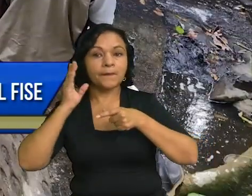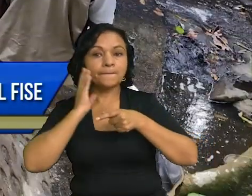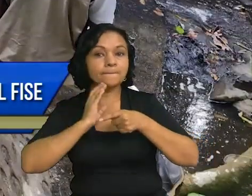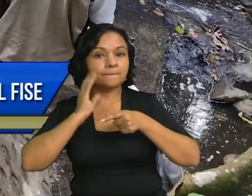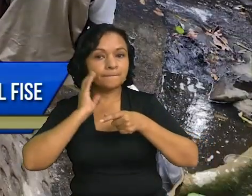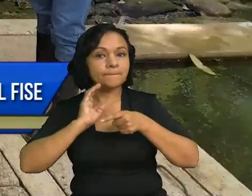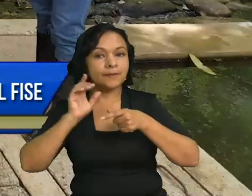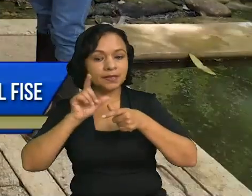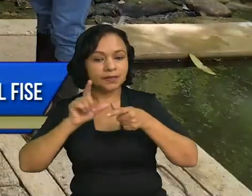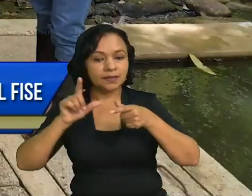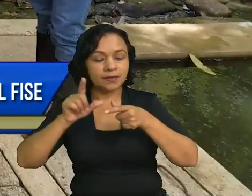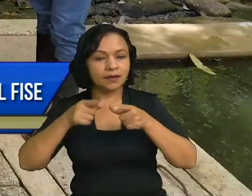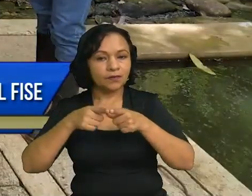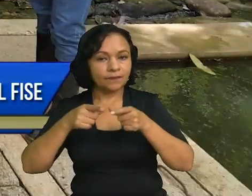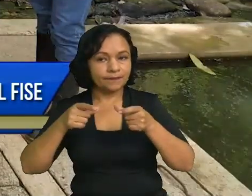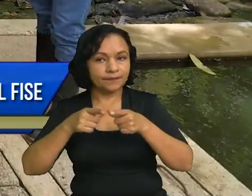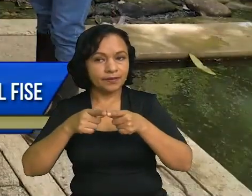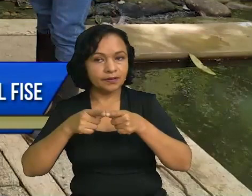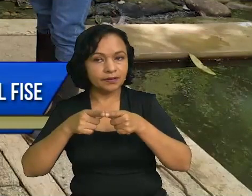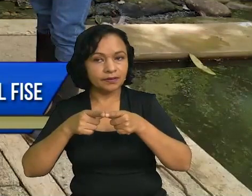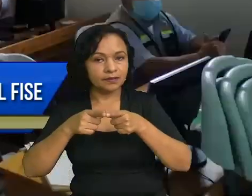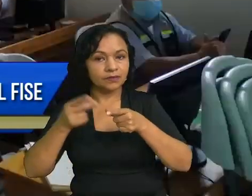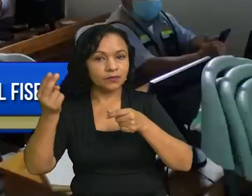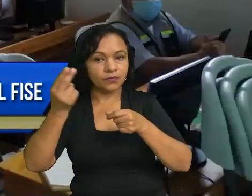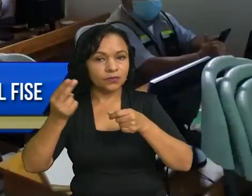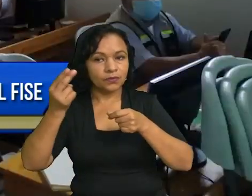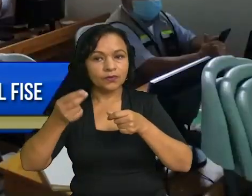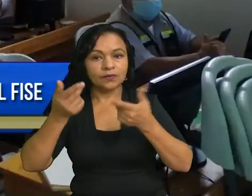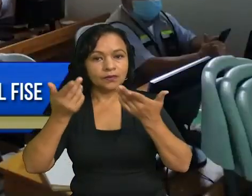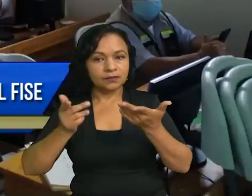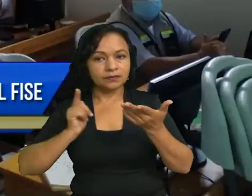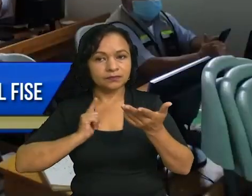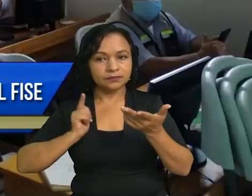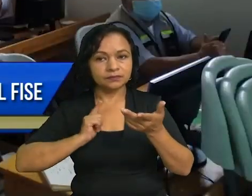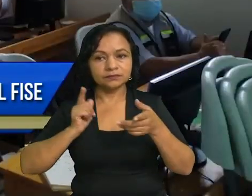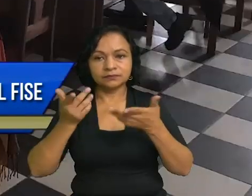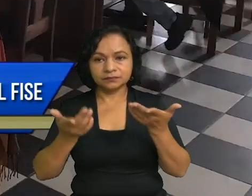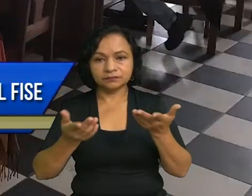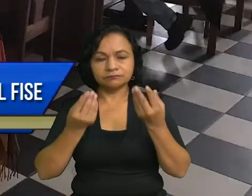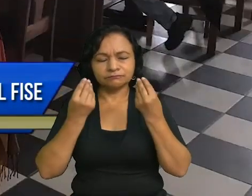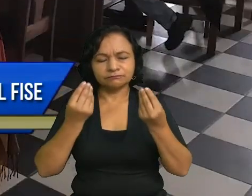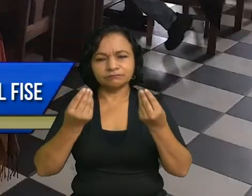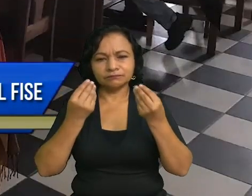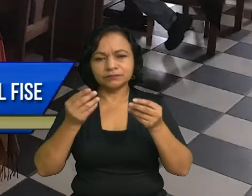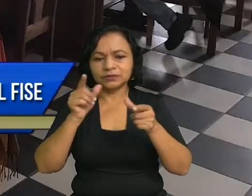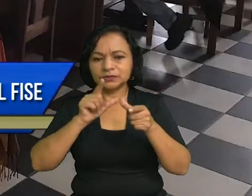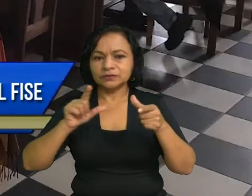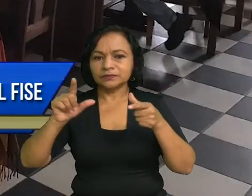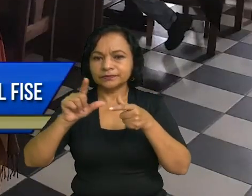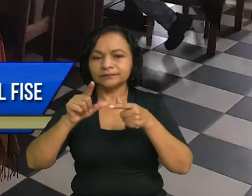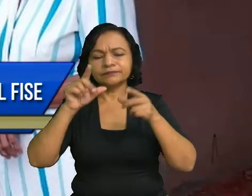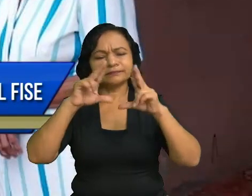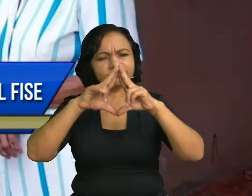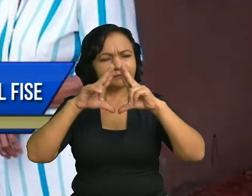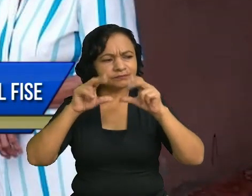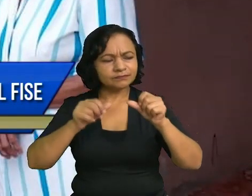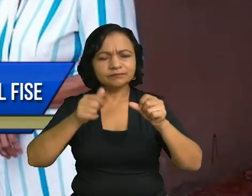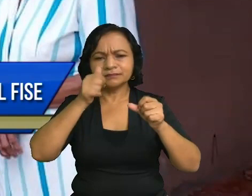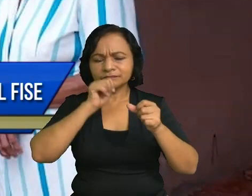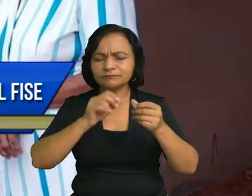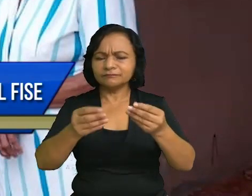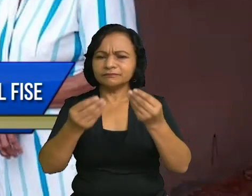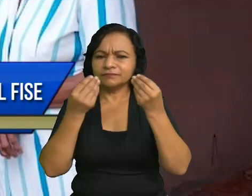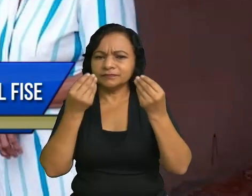similar donde vamos a hacer un uso del vital líquido que tenemos que tenemos bastante nosotros aquí nicaragua entonces